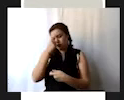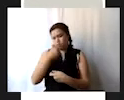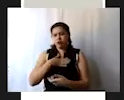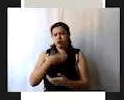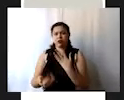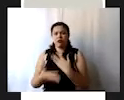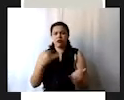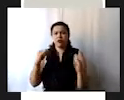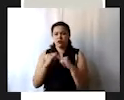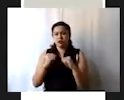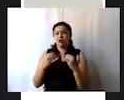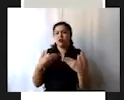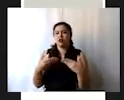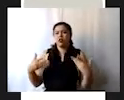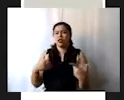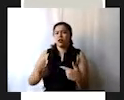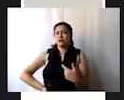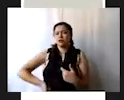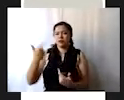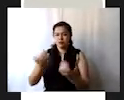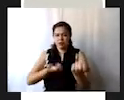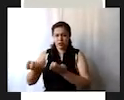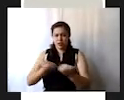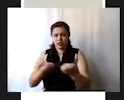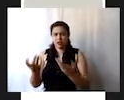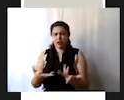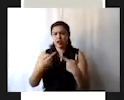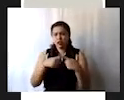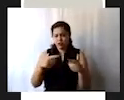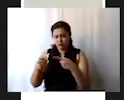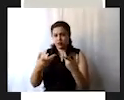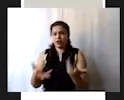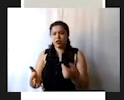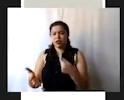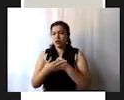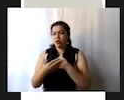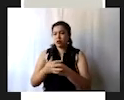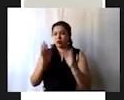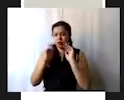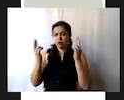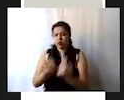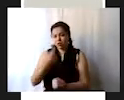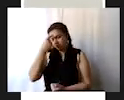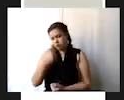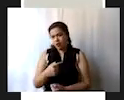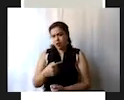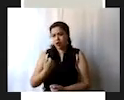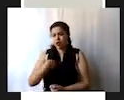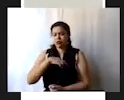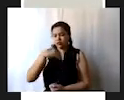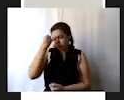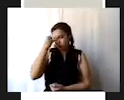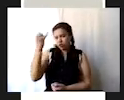y haremos un pequeño primer ejercicio porque van a ser varios en las próximas sesiones que nos van a dar una idea